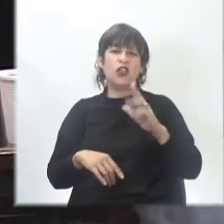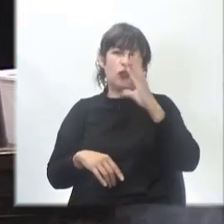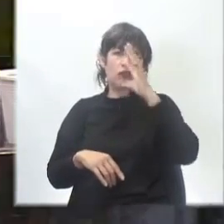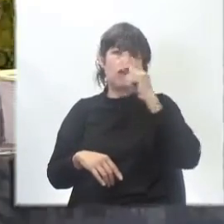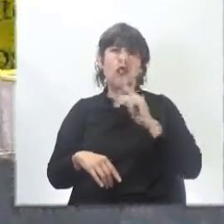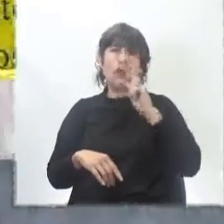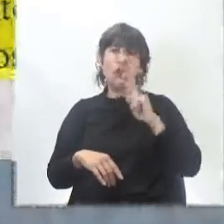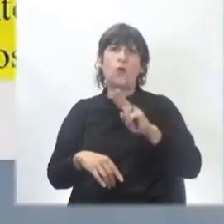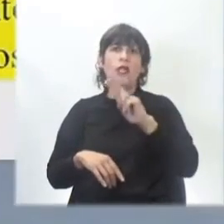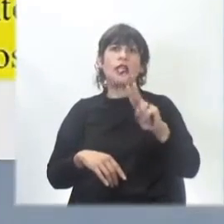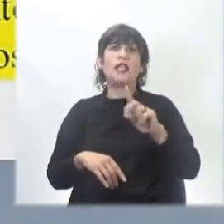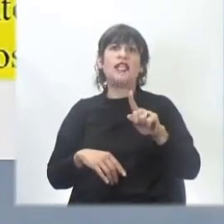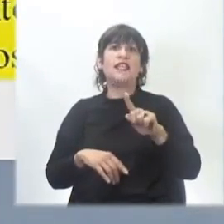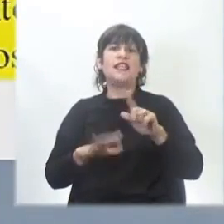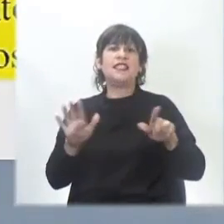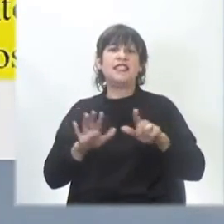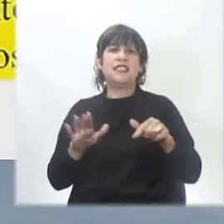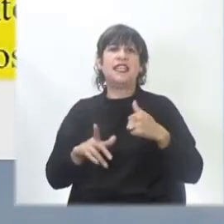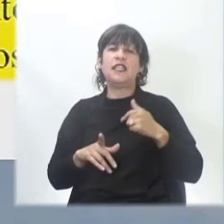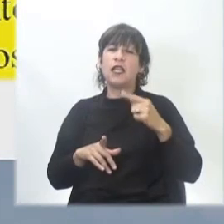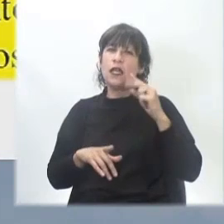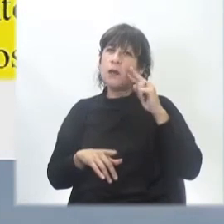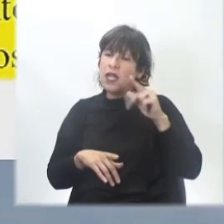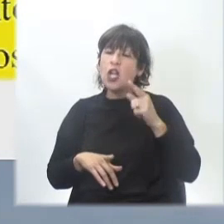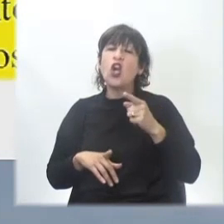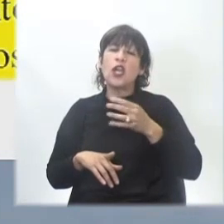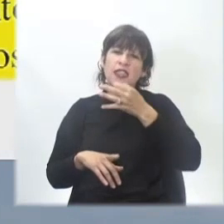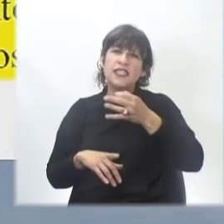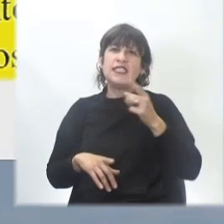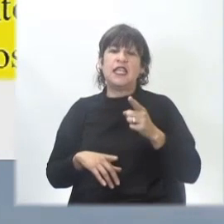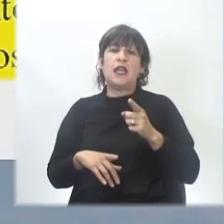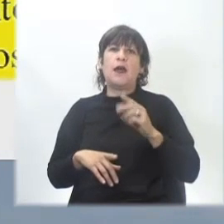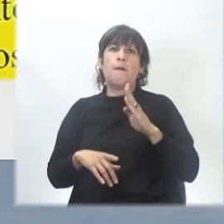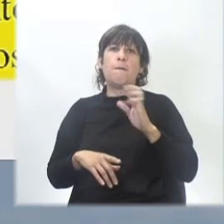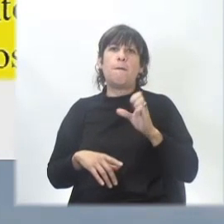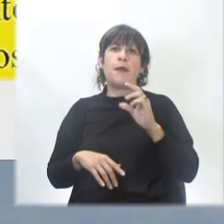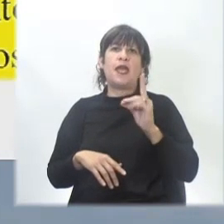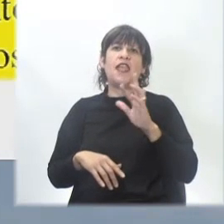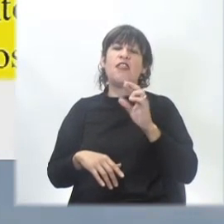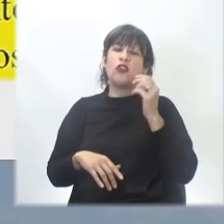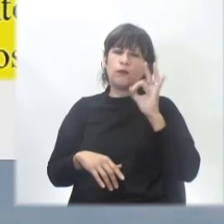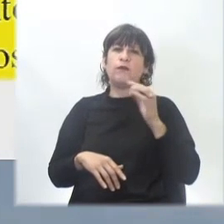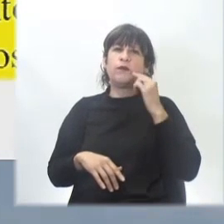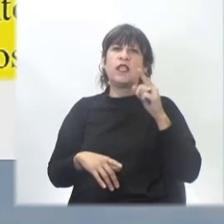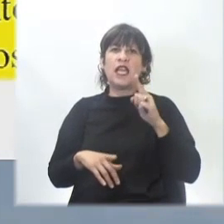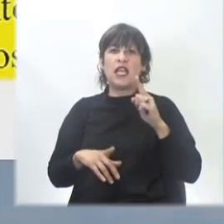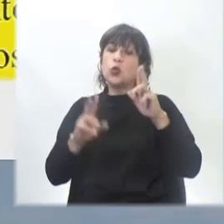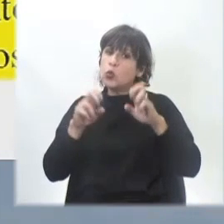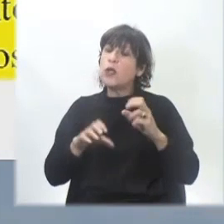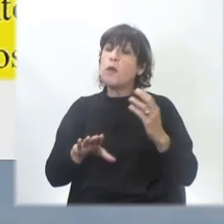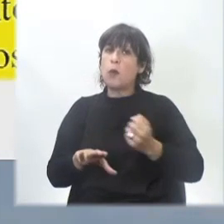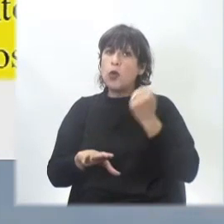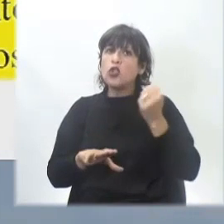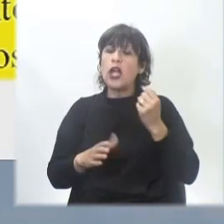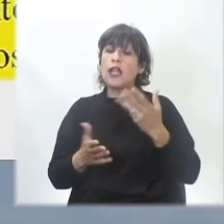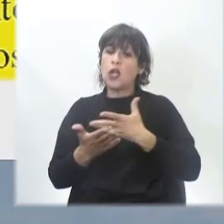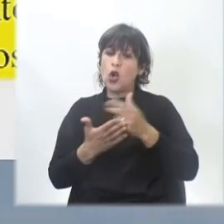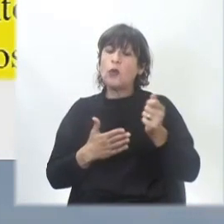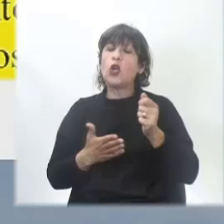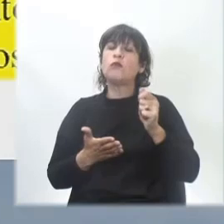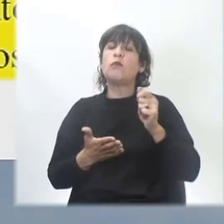decía el senador en aquel entonces. Dice, es un tema importante, ¿no?, la compra del avión